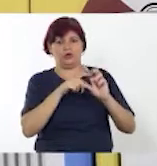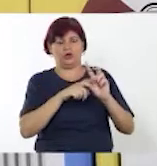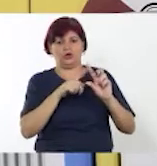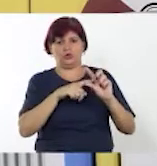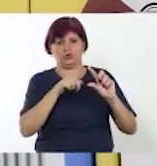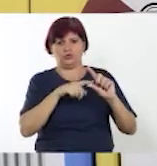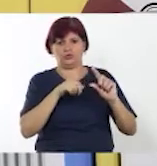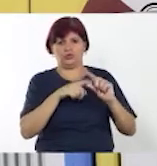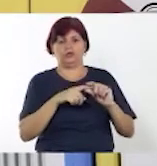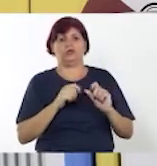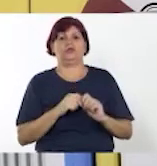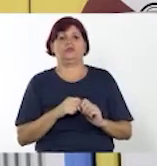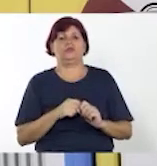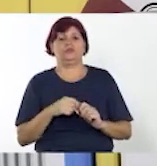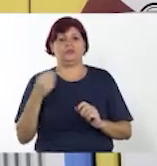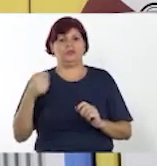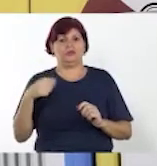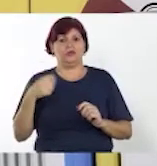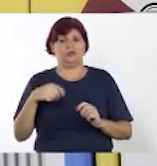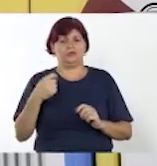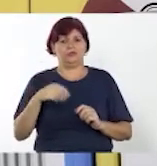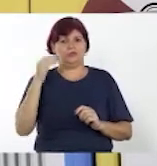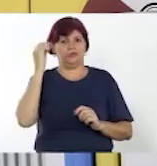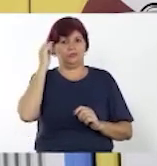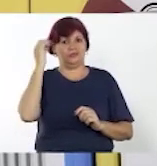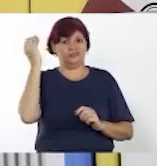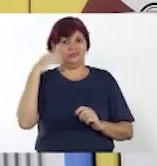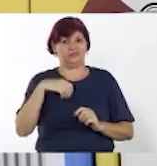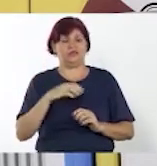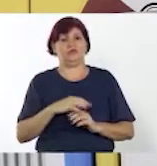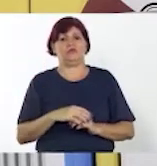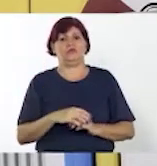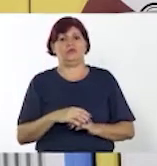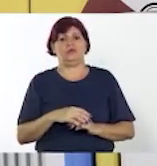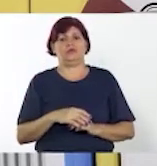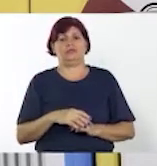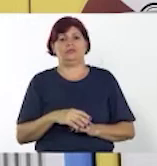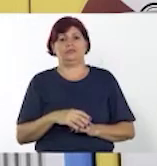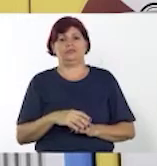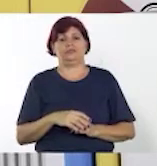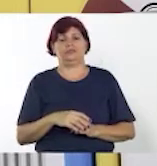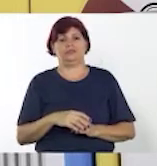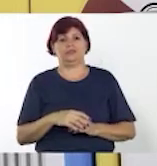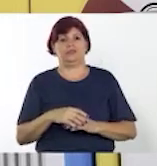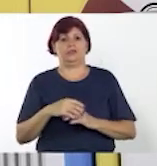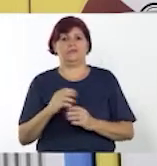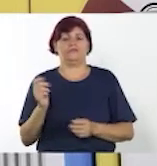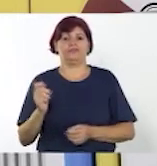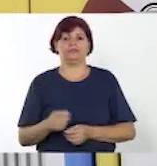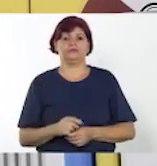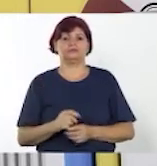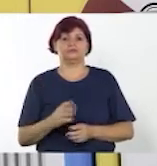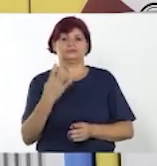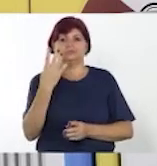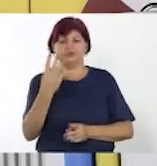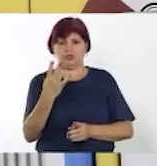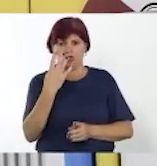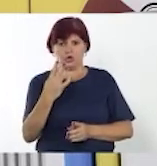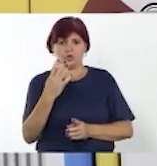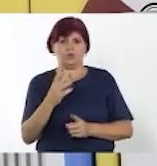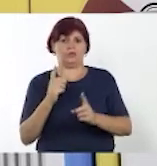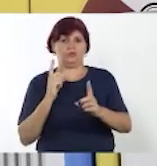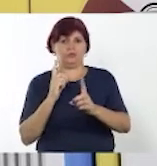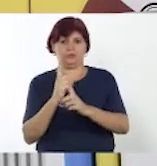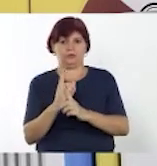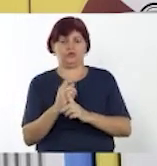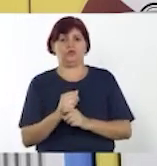vamos a ver los contenidos relativos a la etapa que debemos estar tratando en el semestre, en el